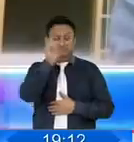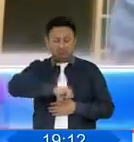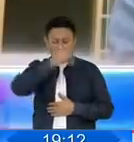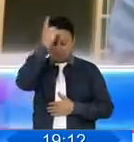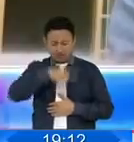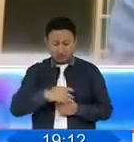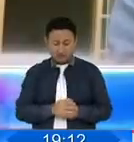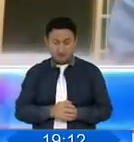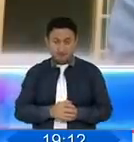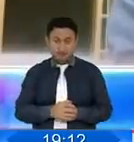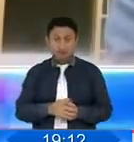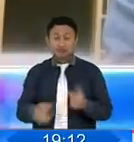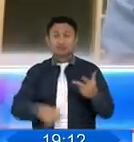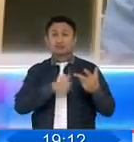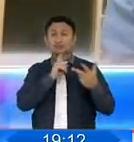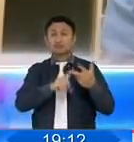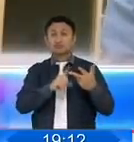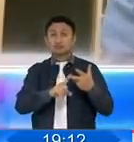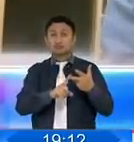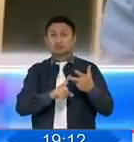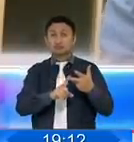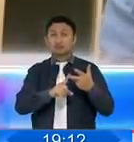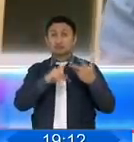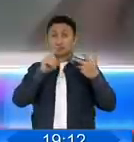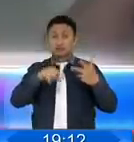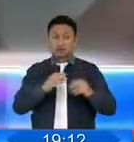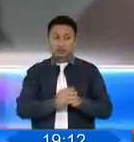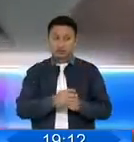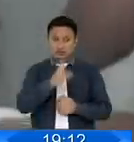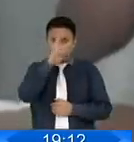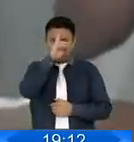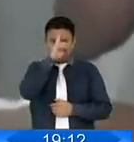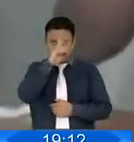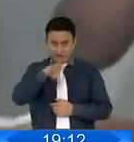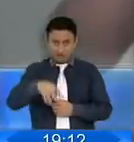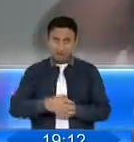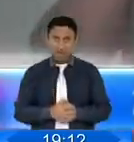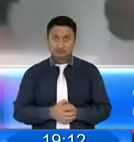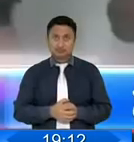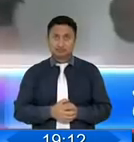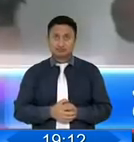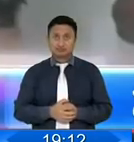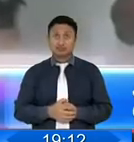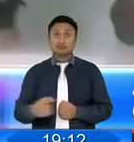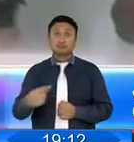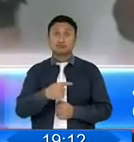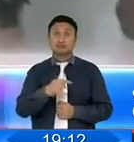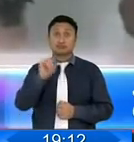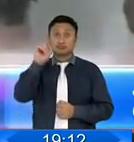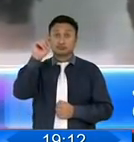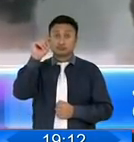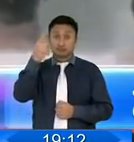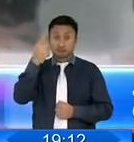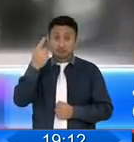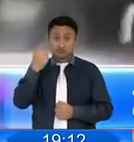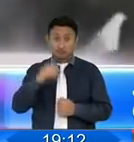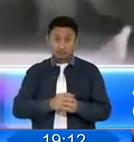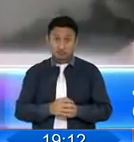inclusive haber actuado con dolo. Pero Zambrano no es la primera vez que genera críticas por los beneficios que ha